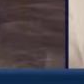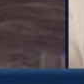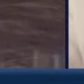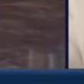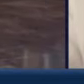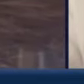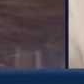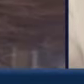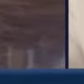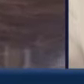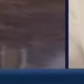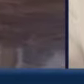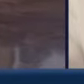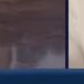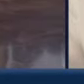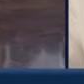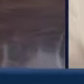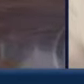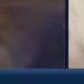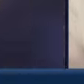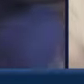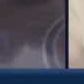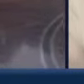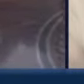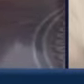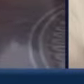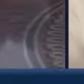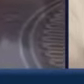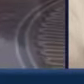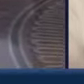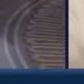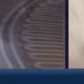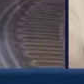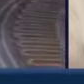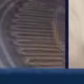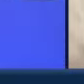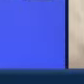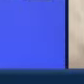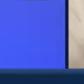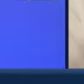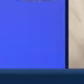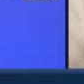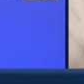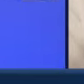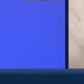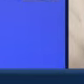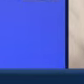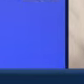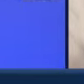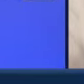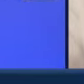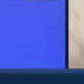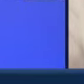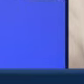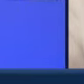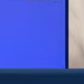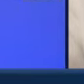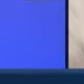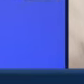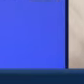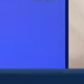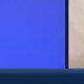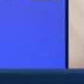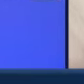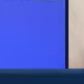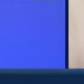gran acuerdo, pues lo lideró Javier Lambán y estaba el Partido Popular y no estuvo Vox. No estuvo Vox. Bueno, pues lo que